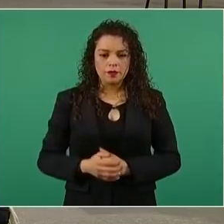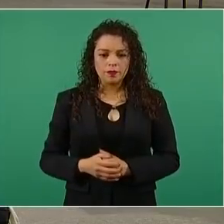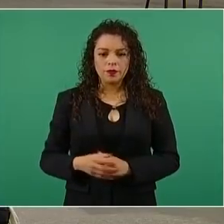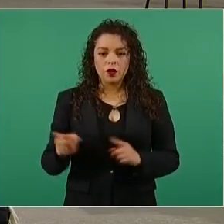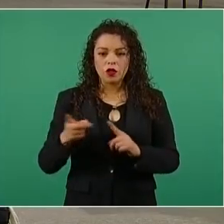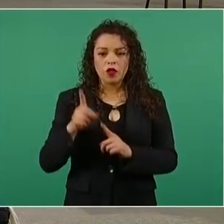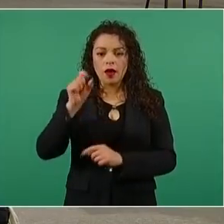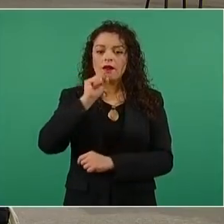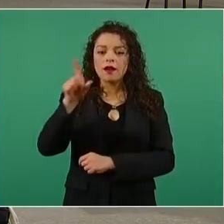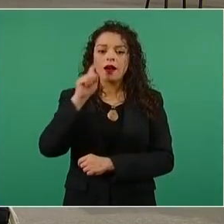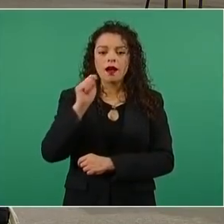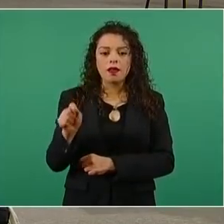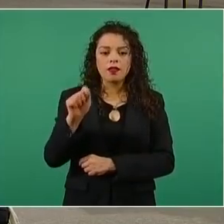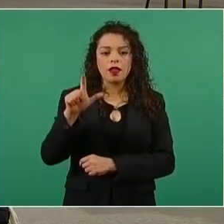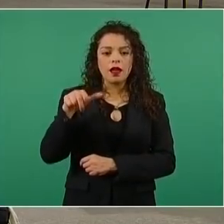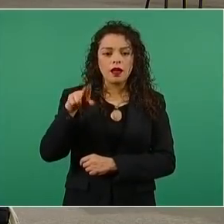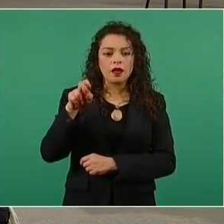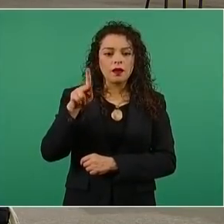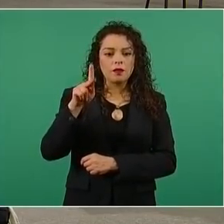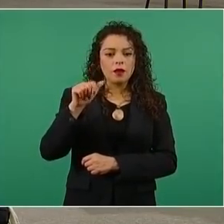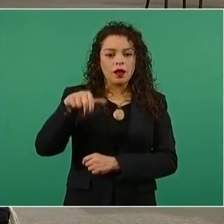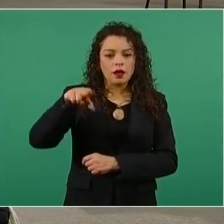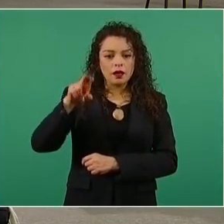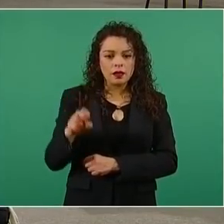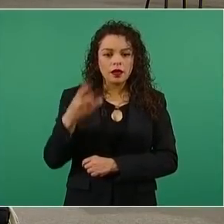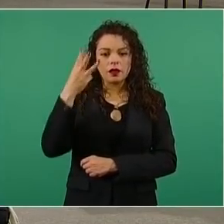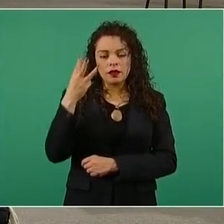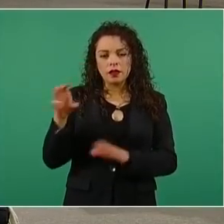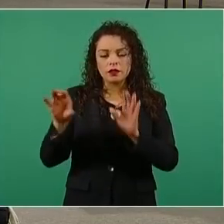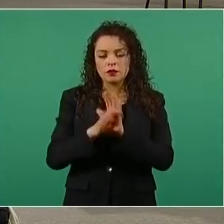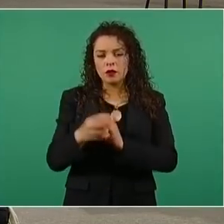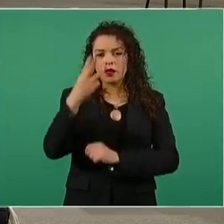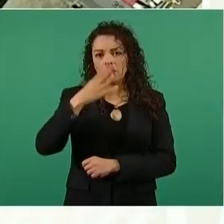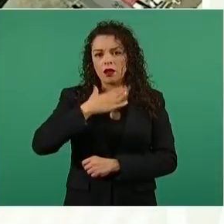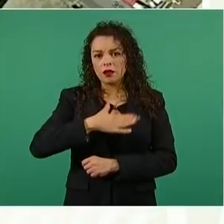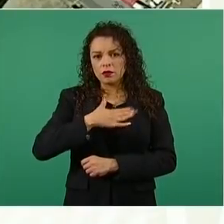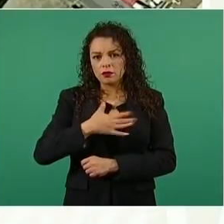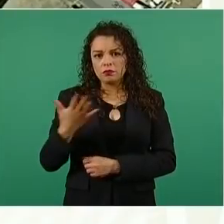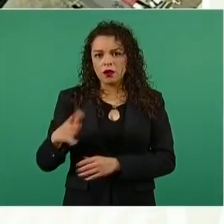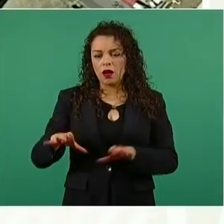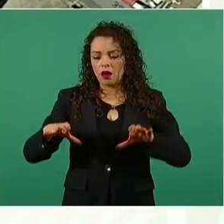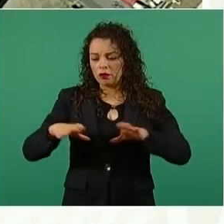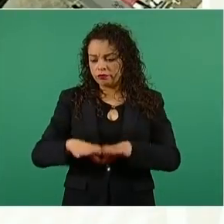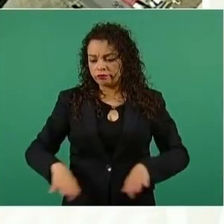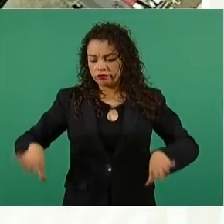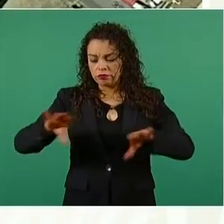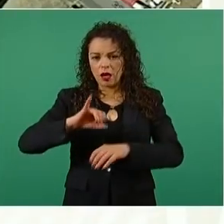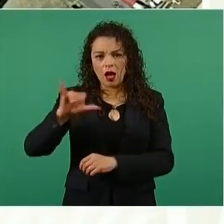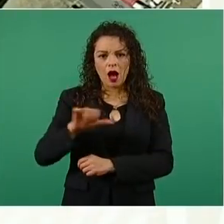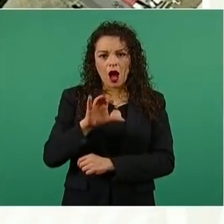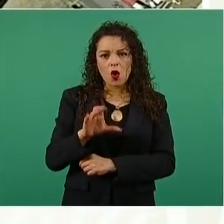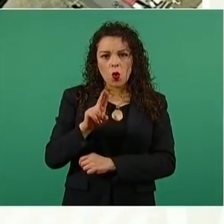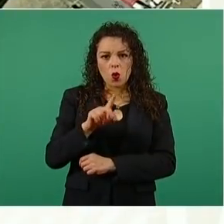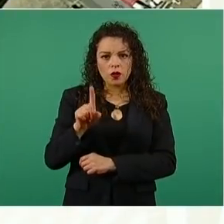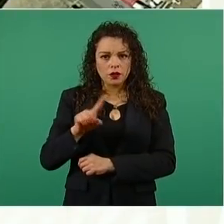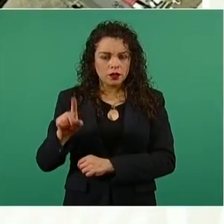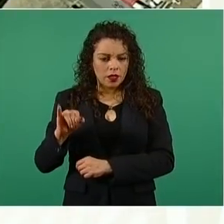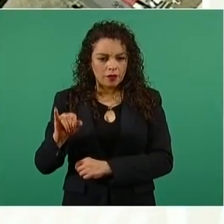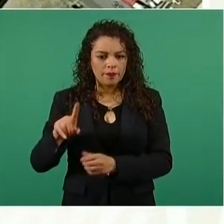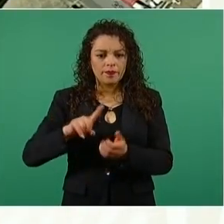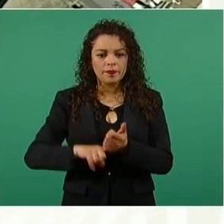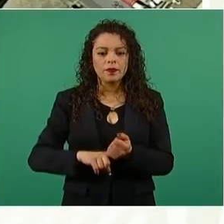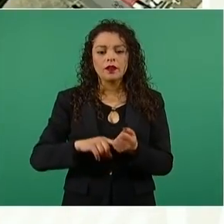Pueblo Mágico, con tres habitaciones, tres baños, jacuzzi y calle con seguridad, superficie